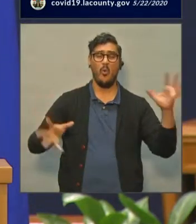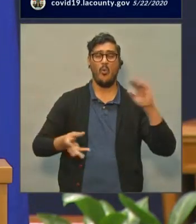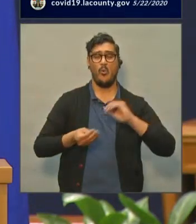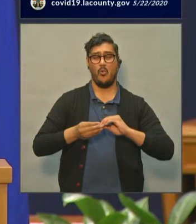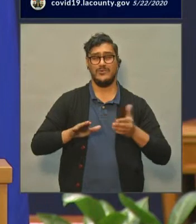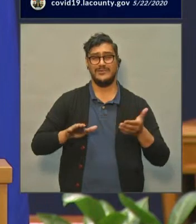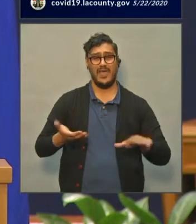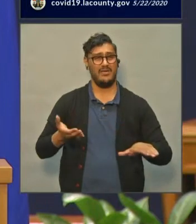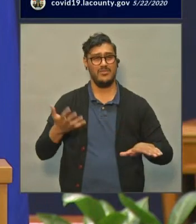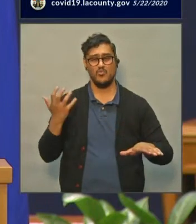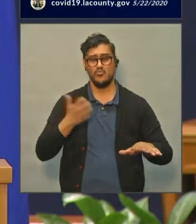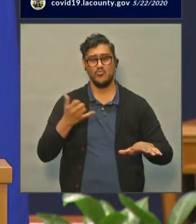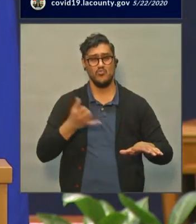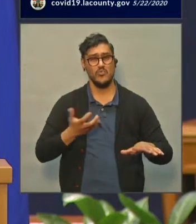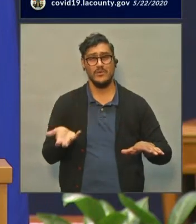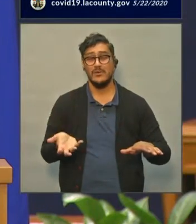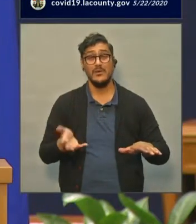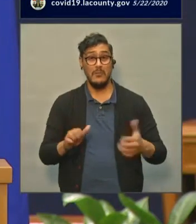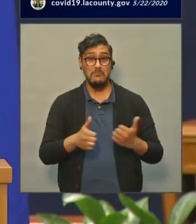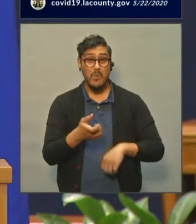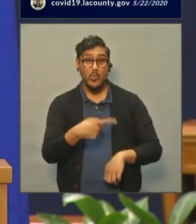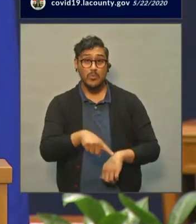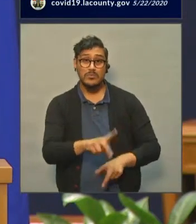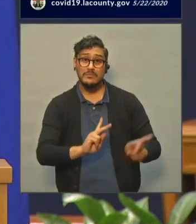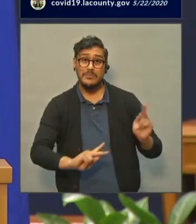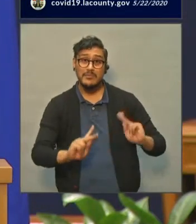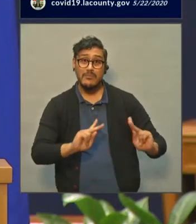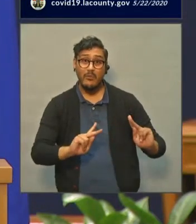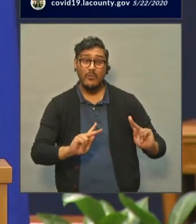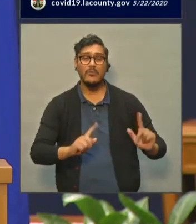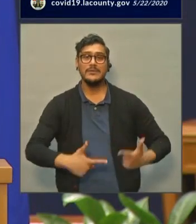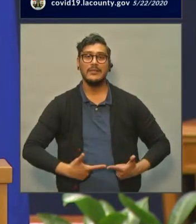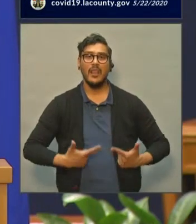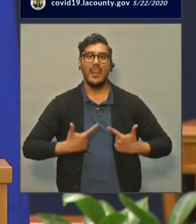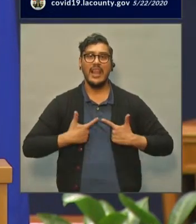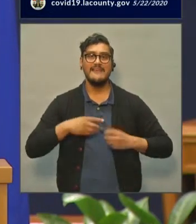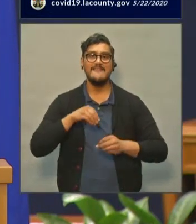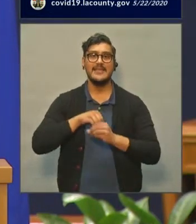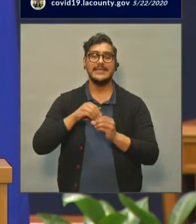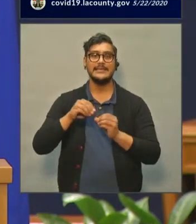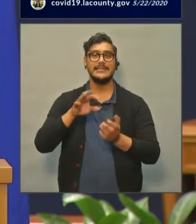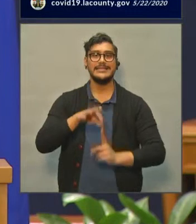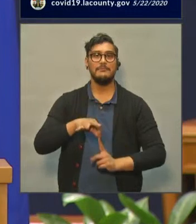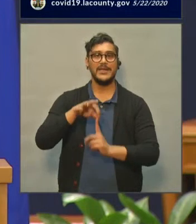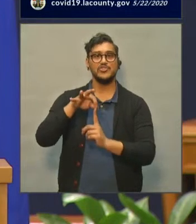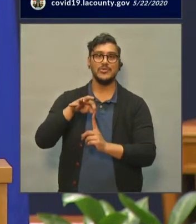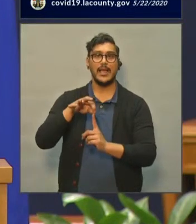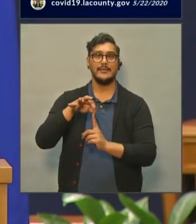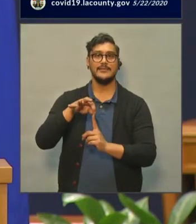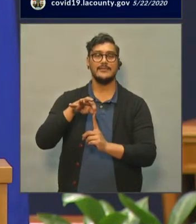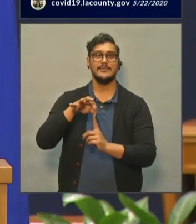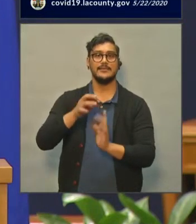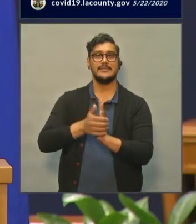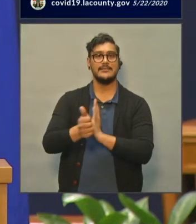fallecimientos. La gran mayoría de estas personas residía en centros de enfermería especializada.